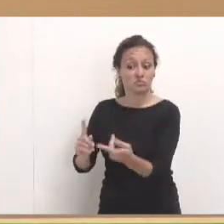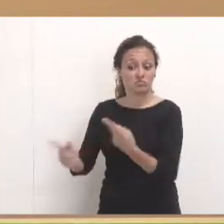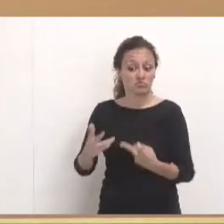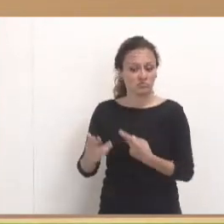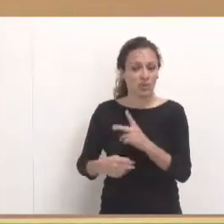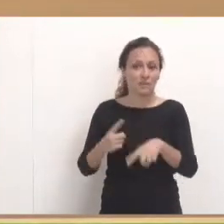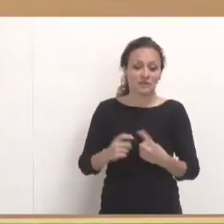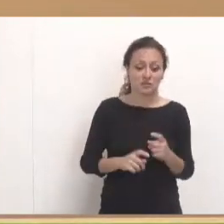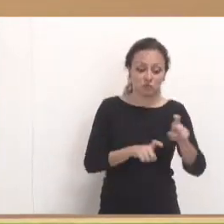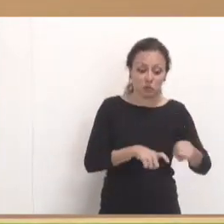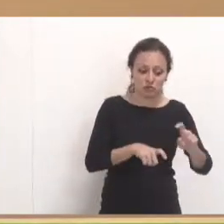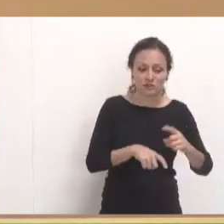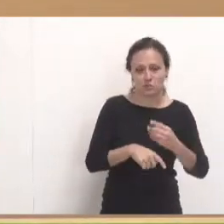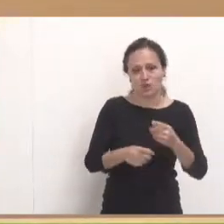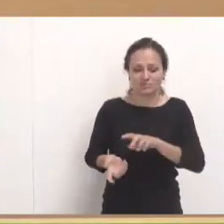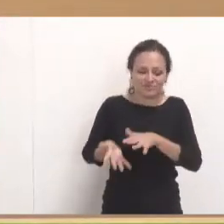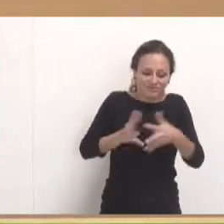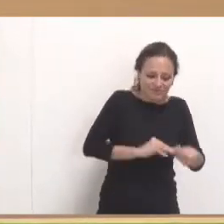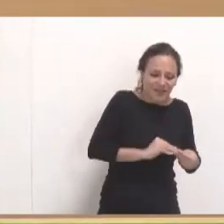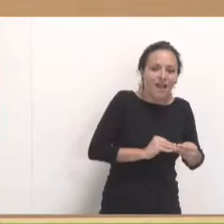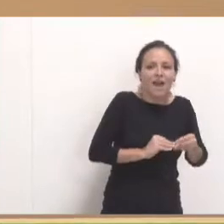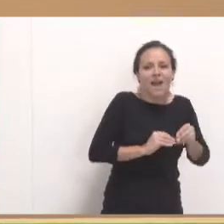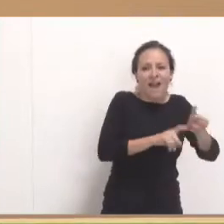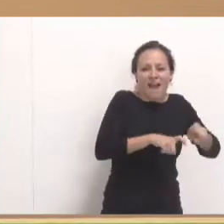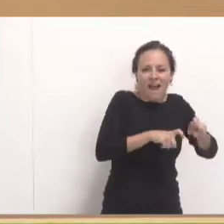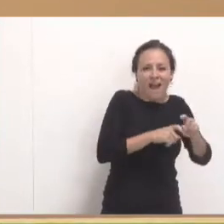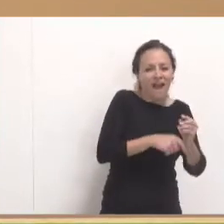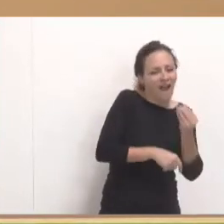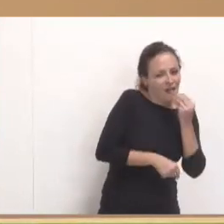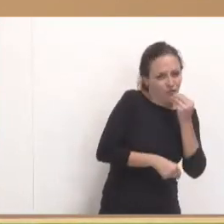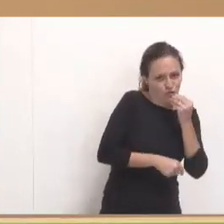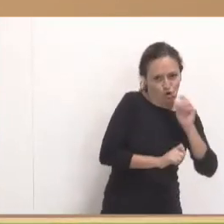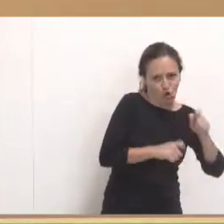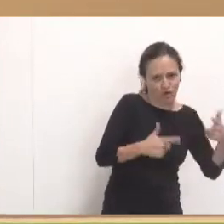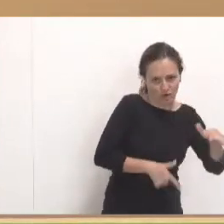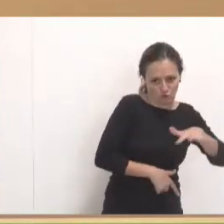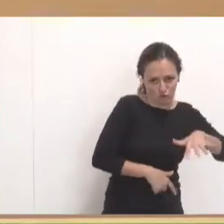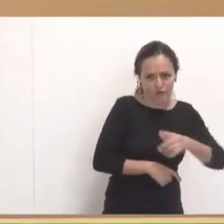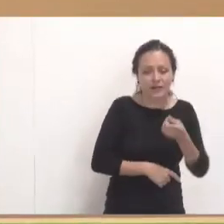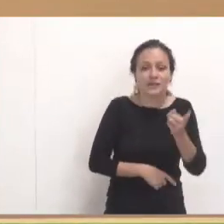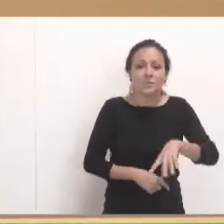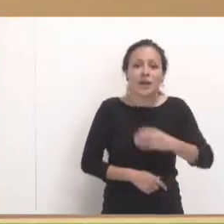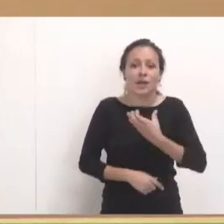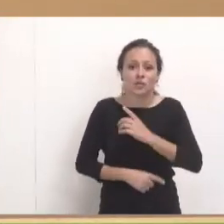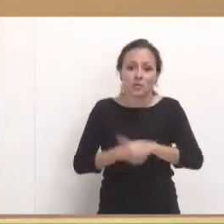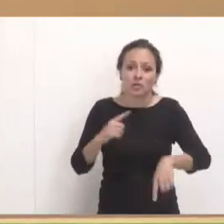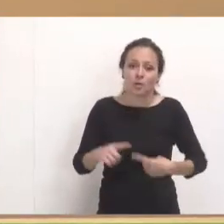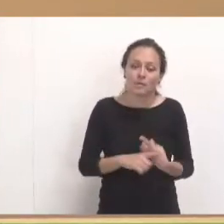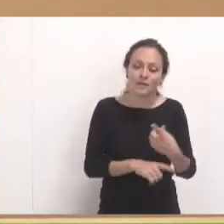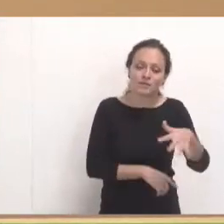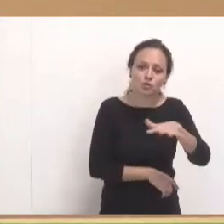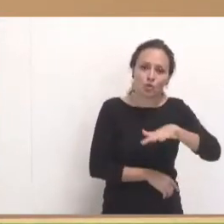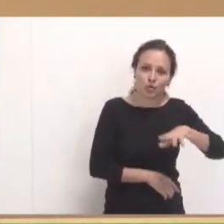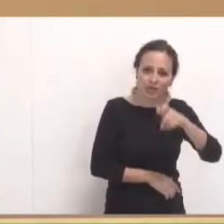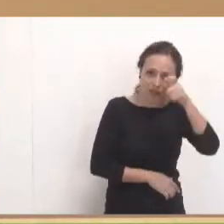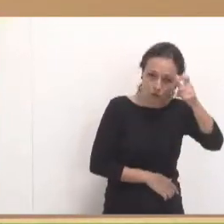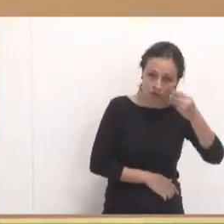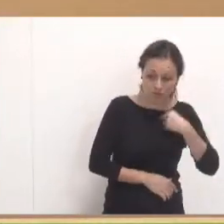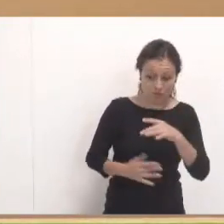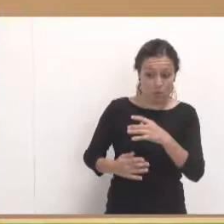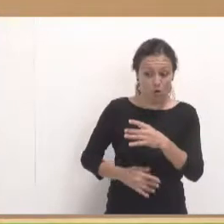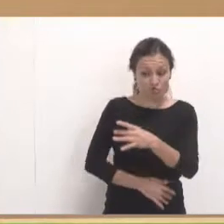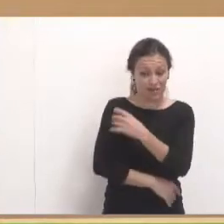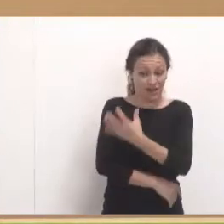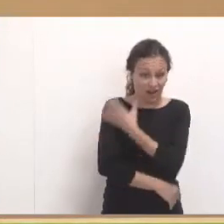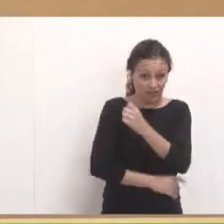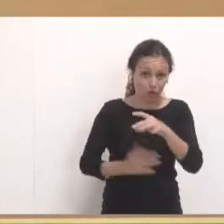en abono orgánico local. Impulsar en relación con el punto anterior el trabajo conjunto con todos los ayuntamientos y con las comunidades locales, liderado desde el Cabildo, para